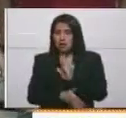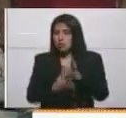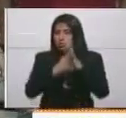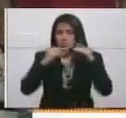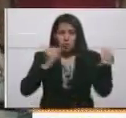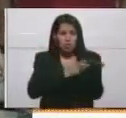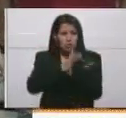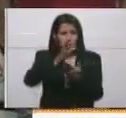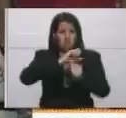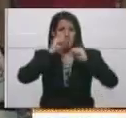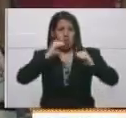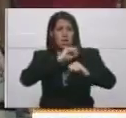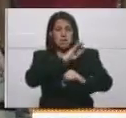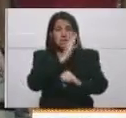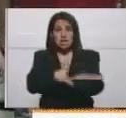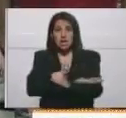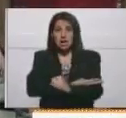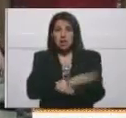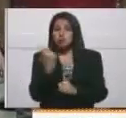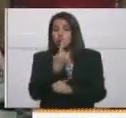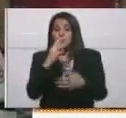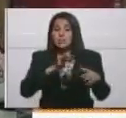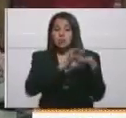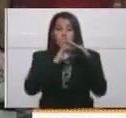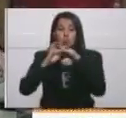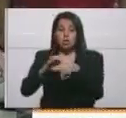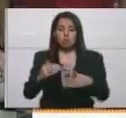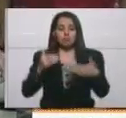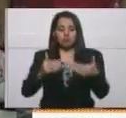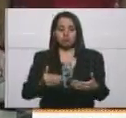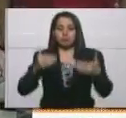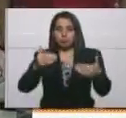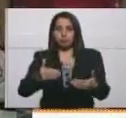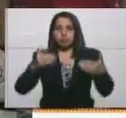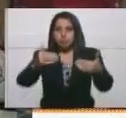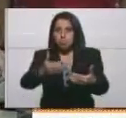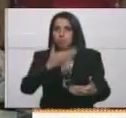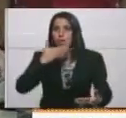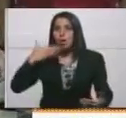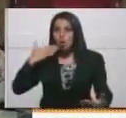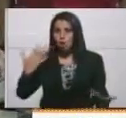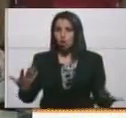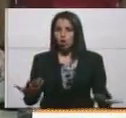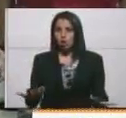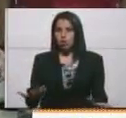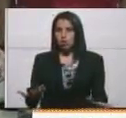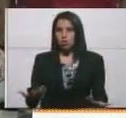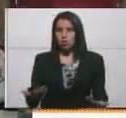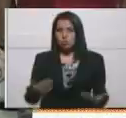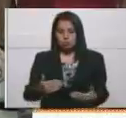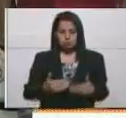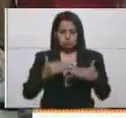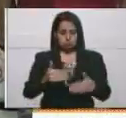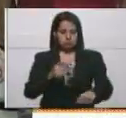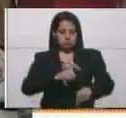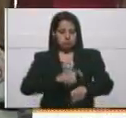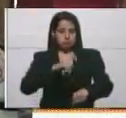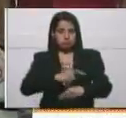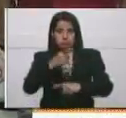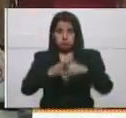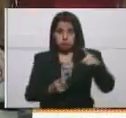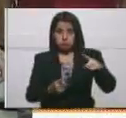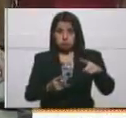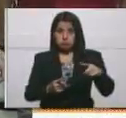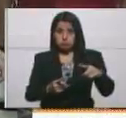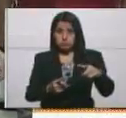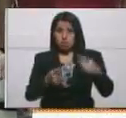camino que hemos hecho. Solo unidos podremos superar a mediano plazo, podemos superar